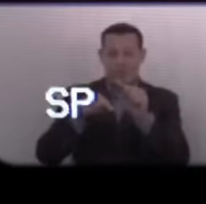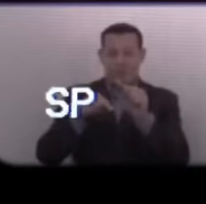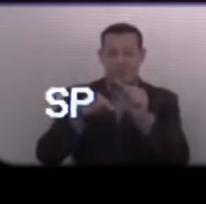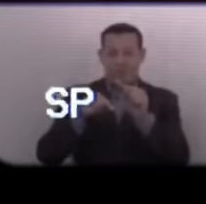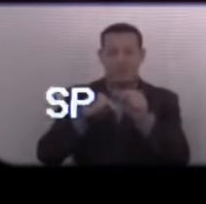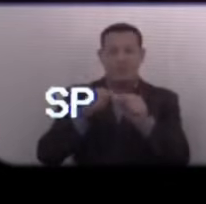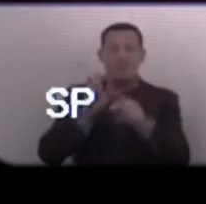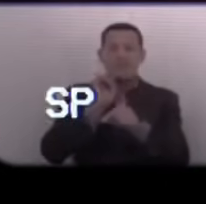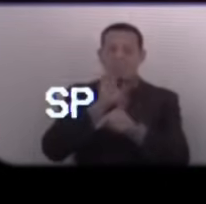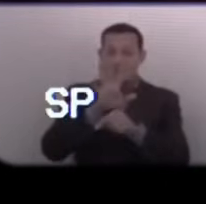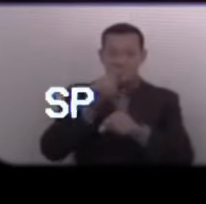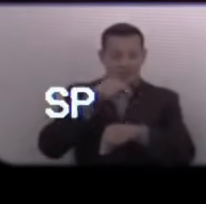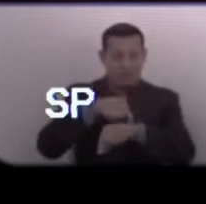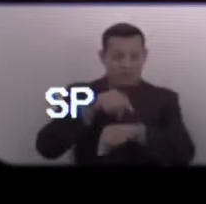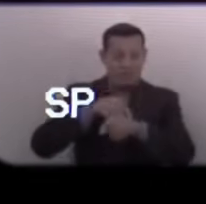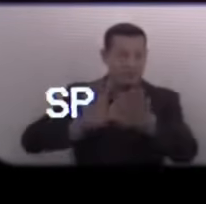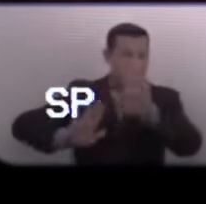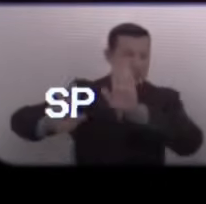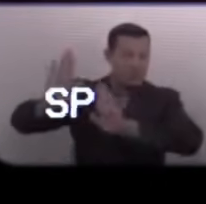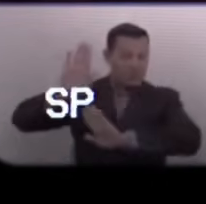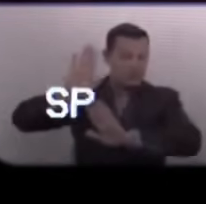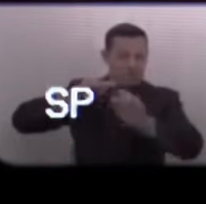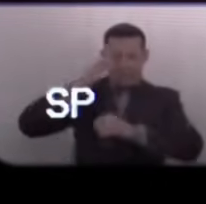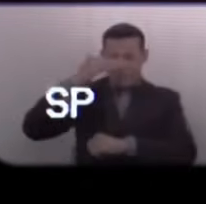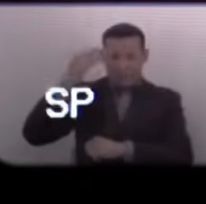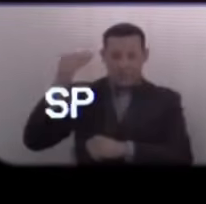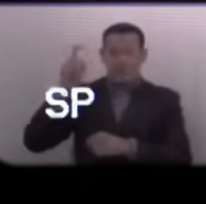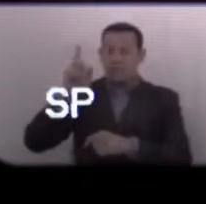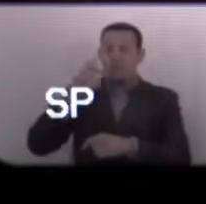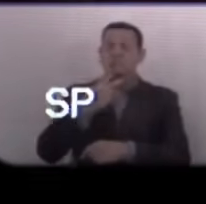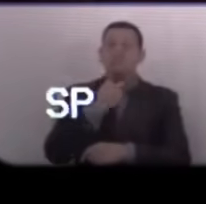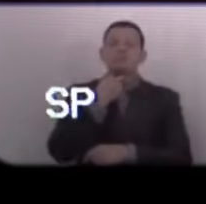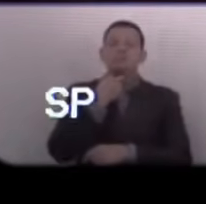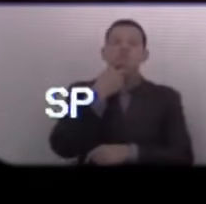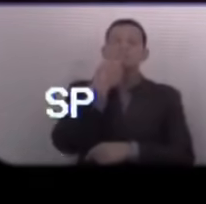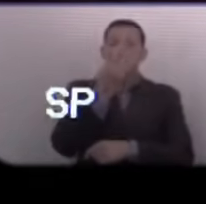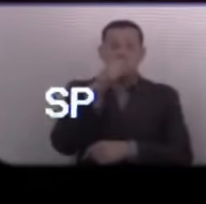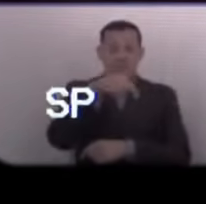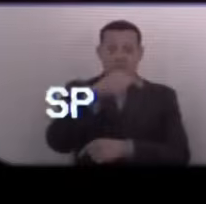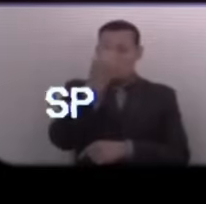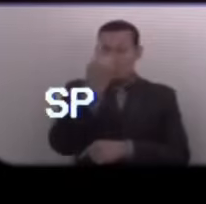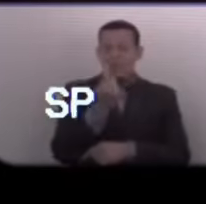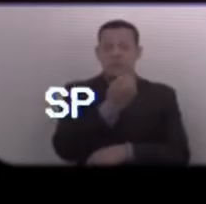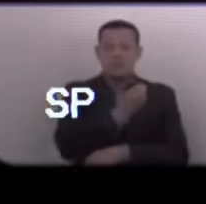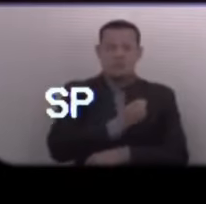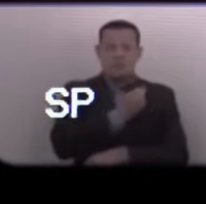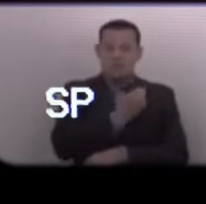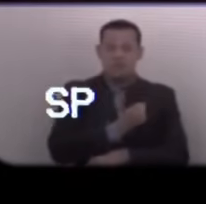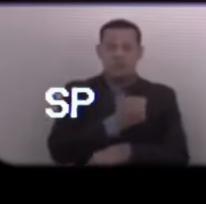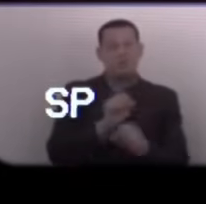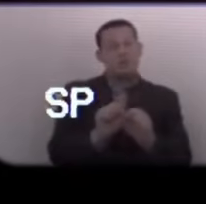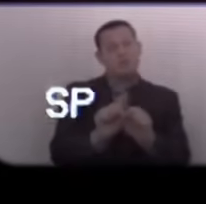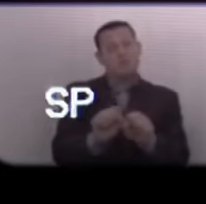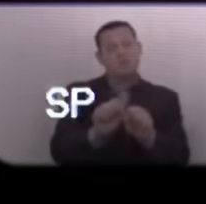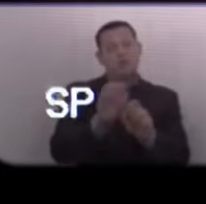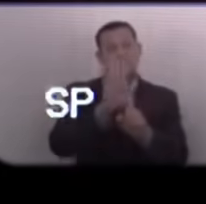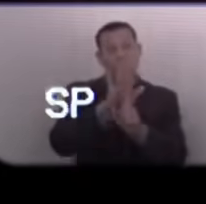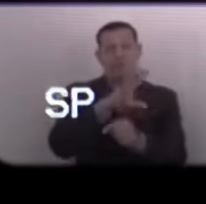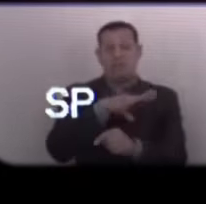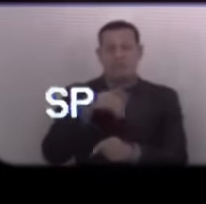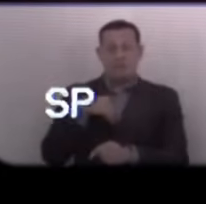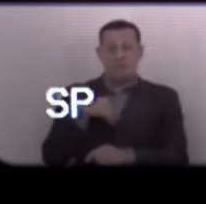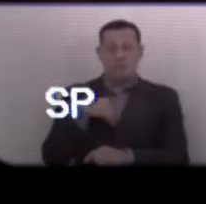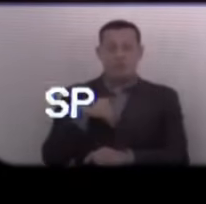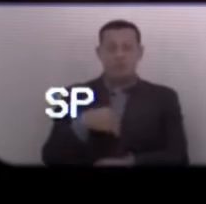este momento histórico de nuestro país sin alzar mi voz por ellos y por sus familias.